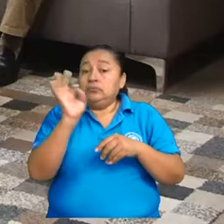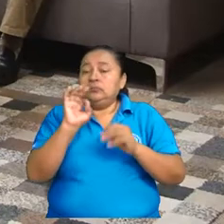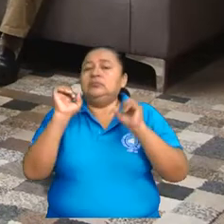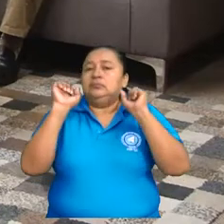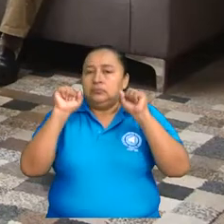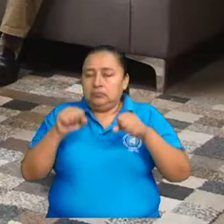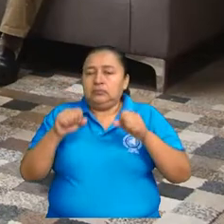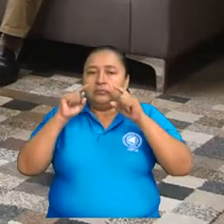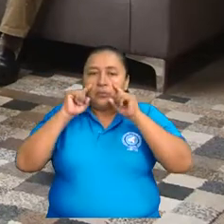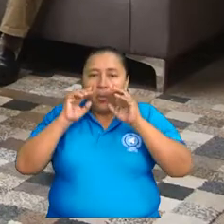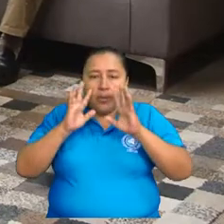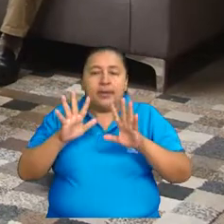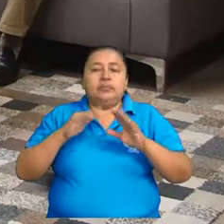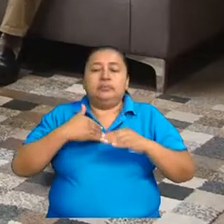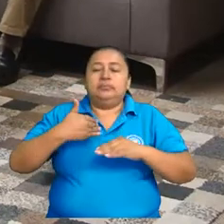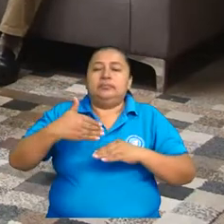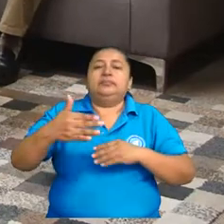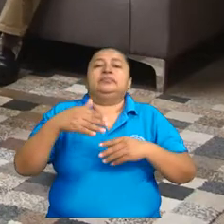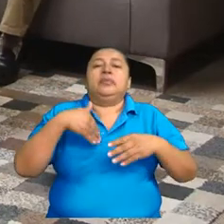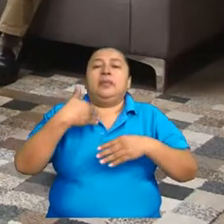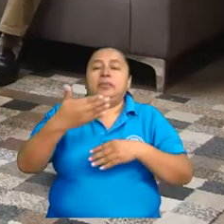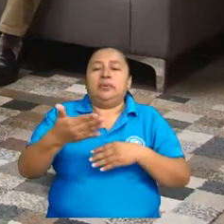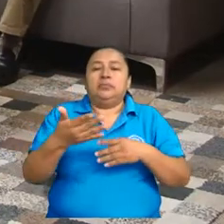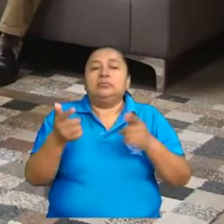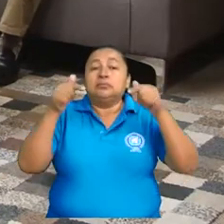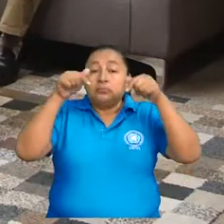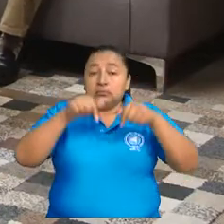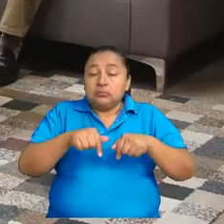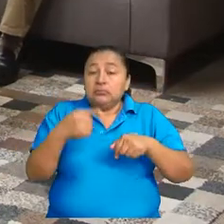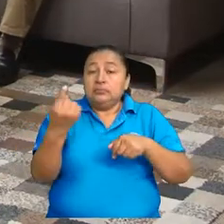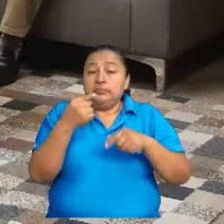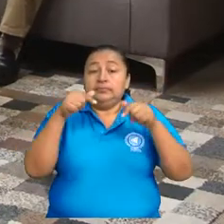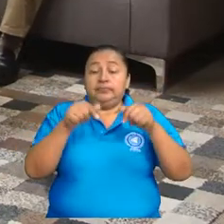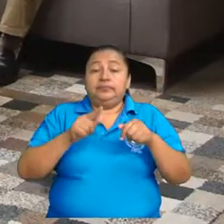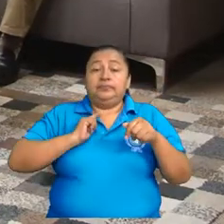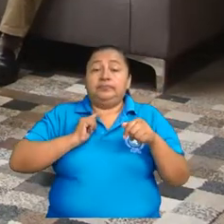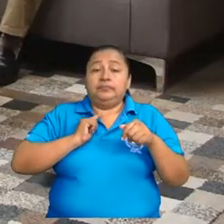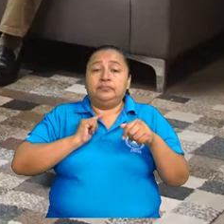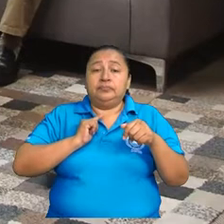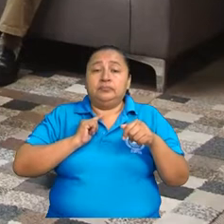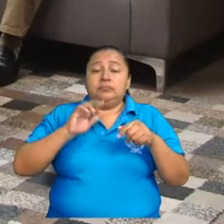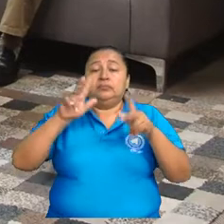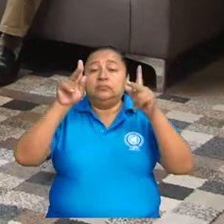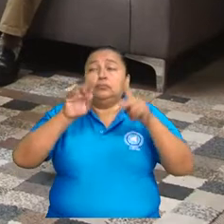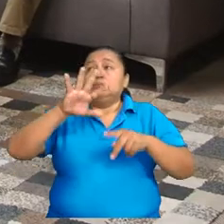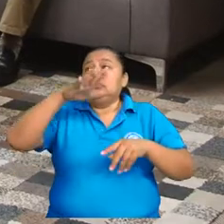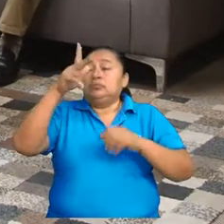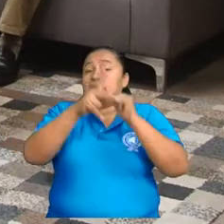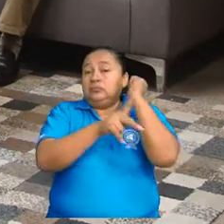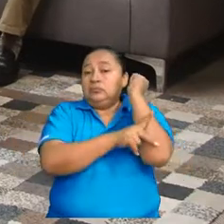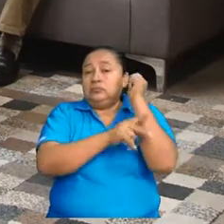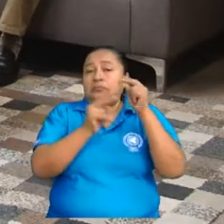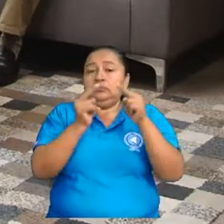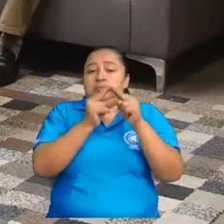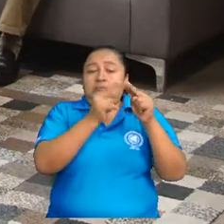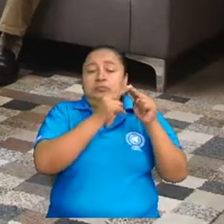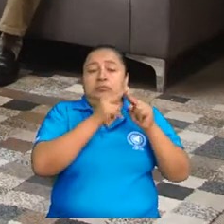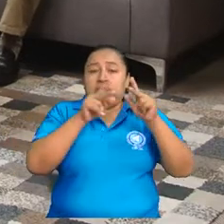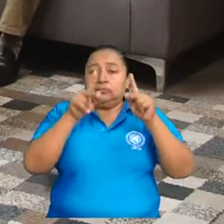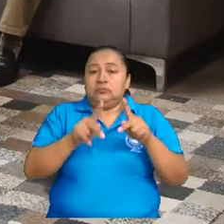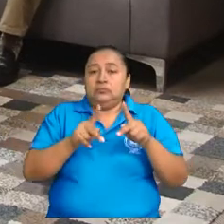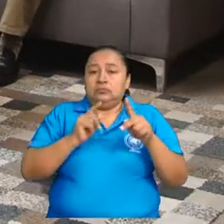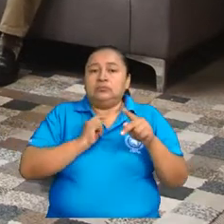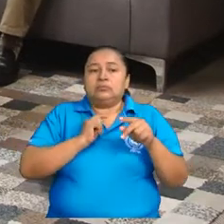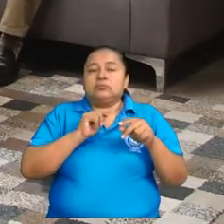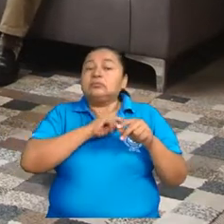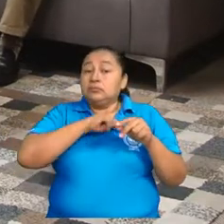podríamos aplicar más adelante, ¿no? Ahorita solo como tenemos casos importados y tenemos contactos cercanos, nosotros le